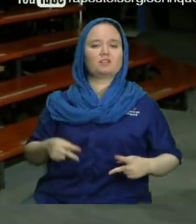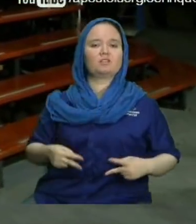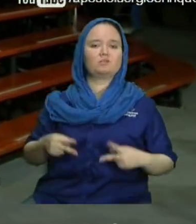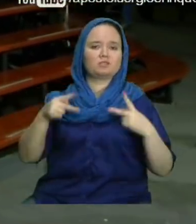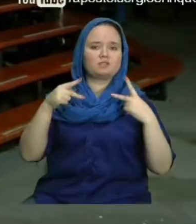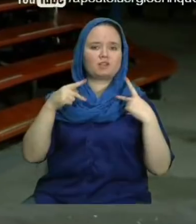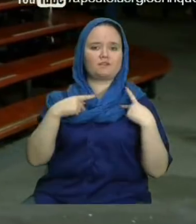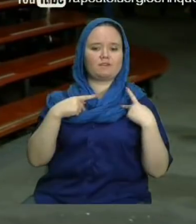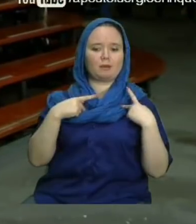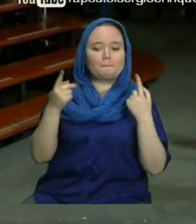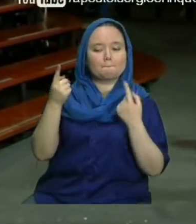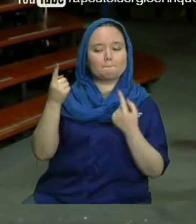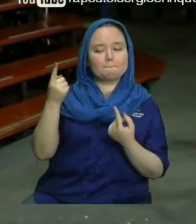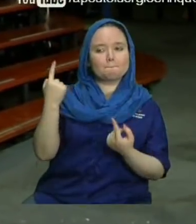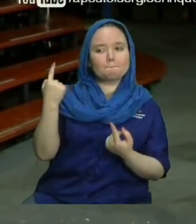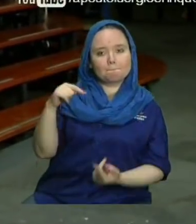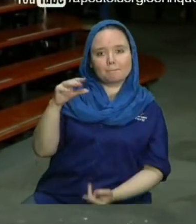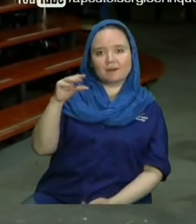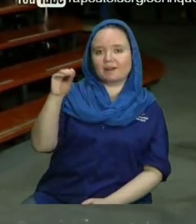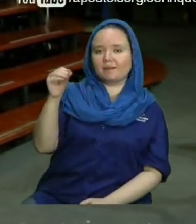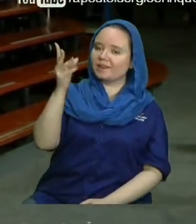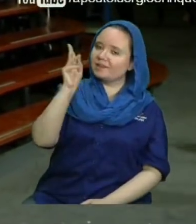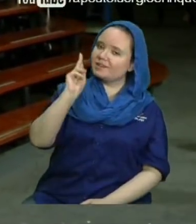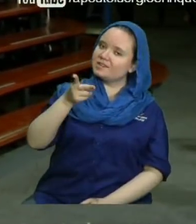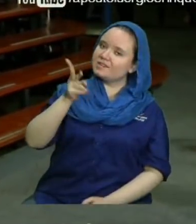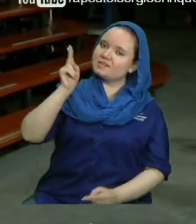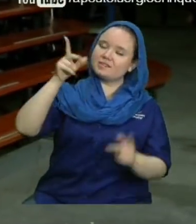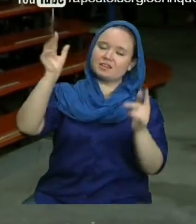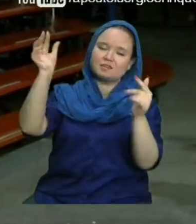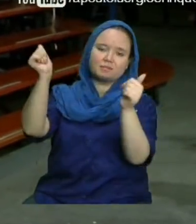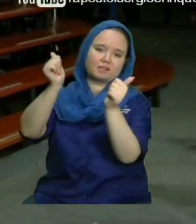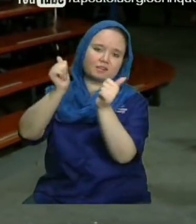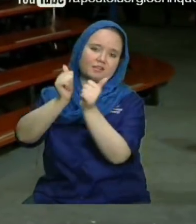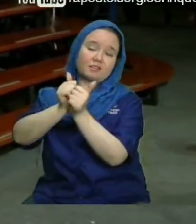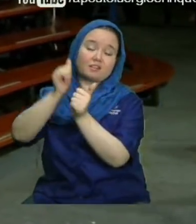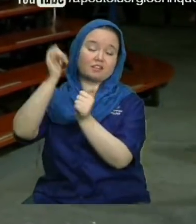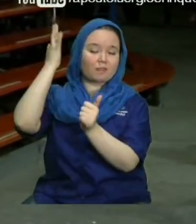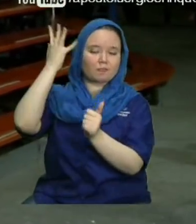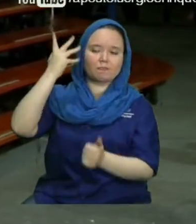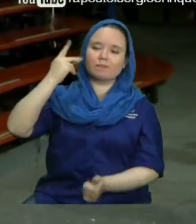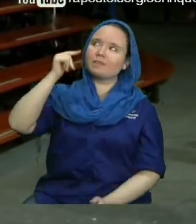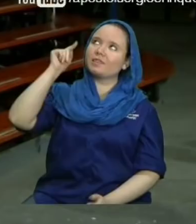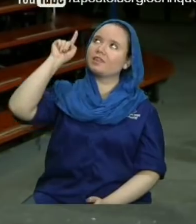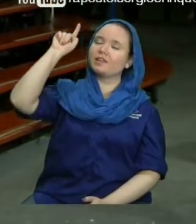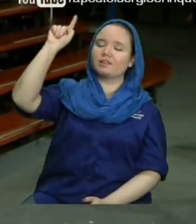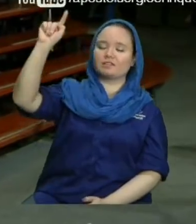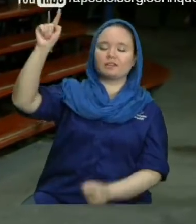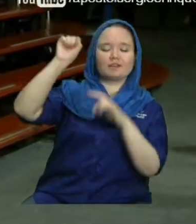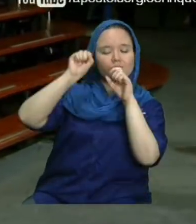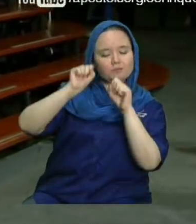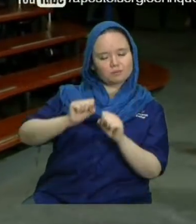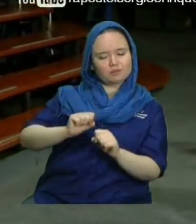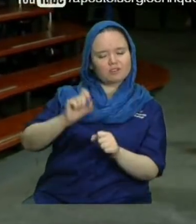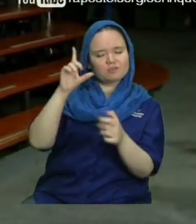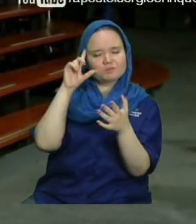que jamás salgamos de esto, para que todos los días de nuestra vida